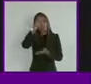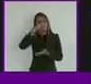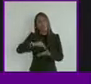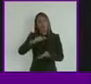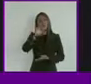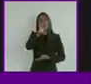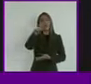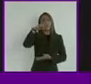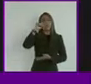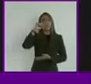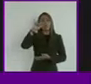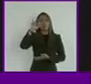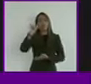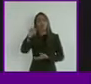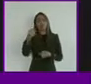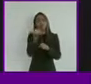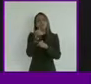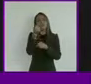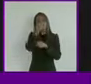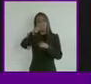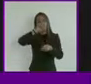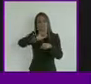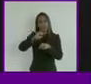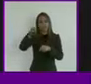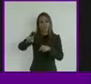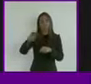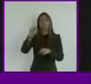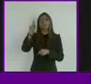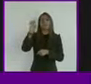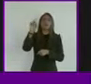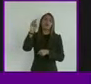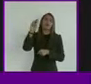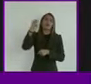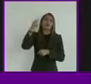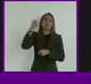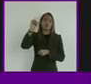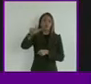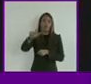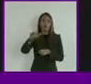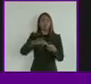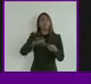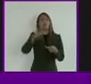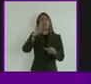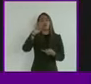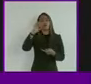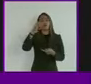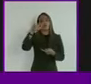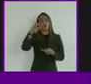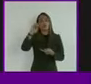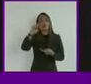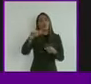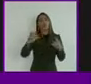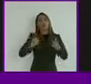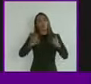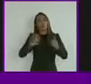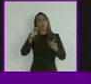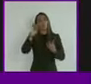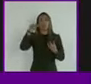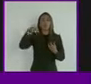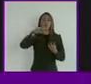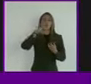Buey, estudiante de secundaria del Colegio Francés del Pedregal. Diego Emiliano Bravo Pérez, persona joven de brigadas del INJUVE.